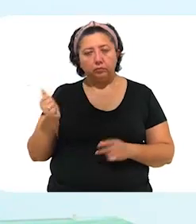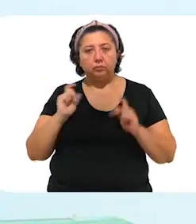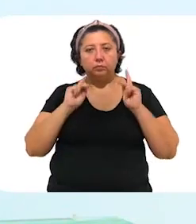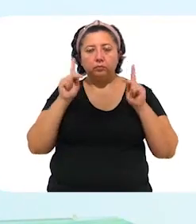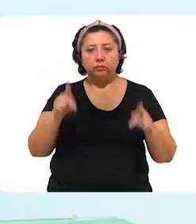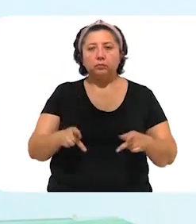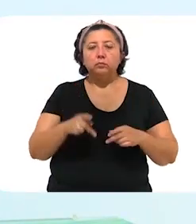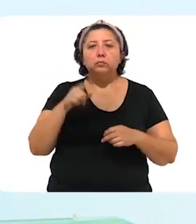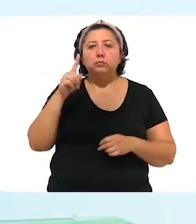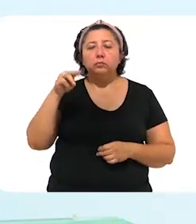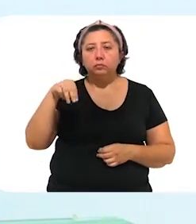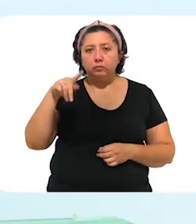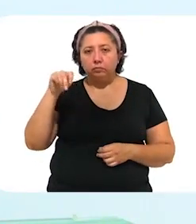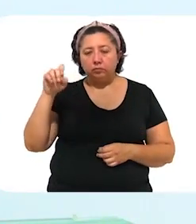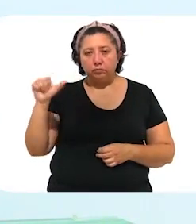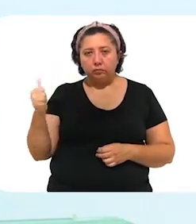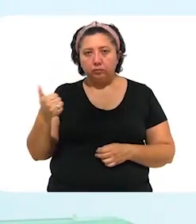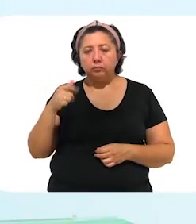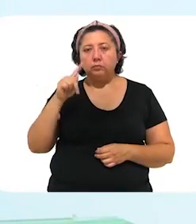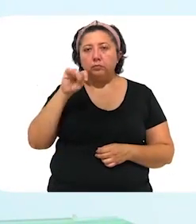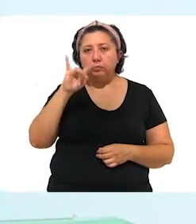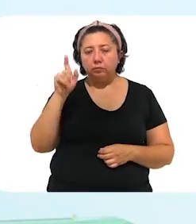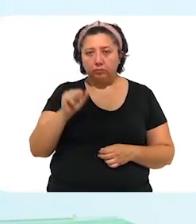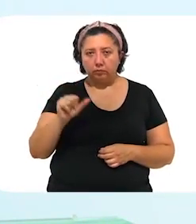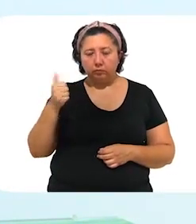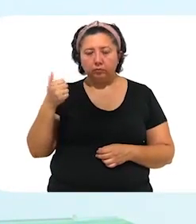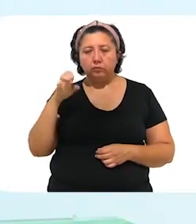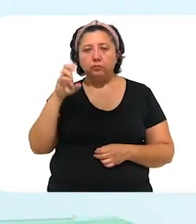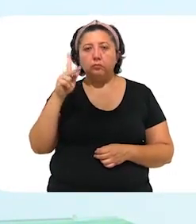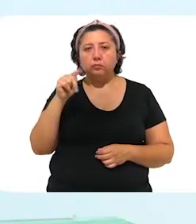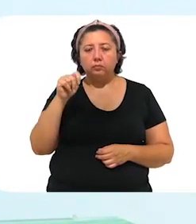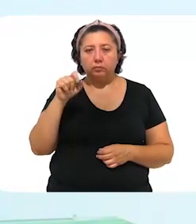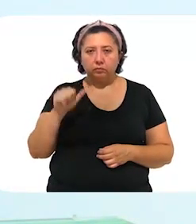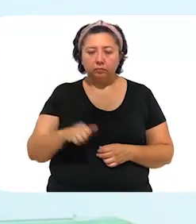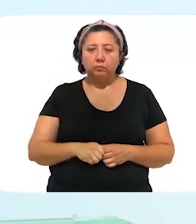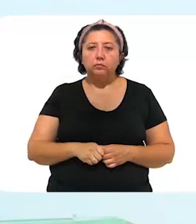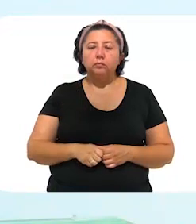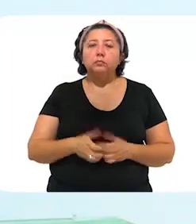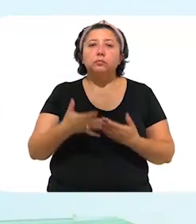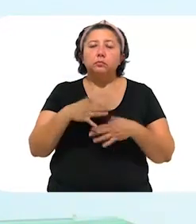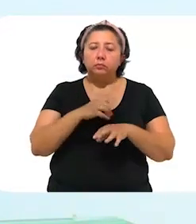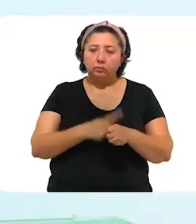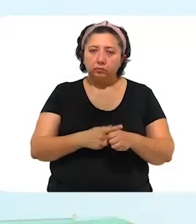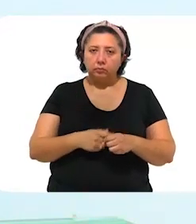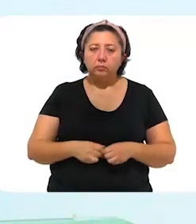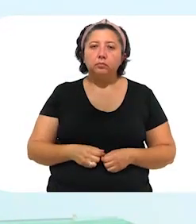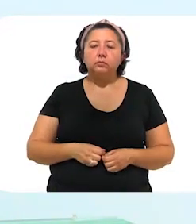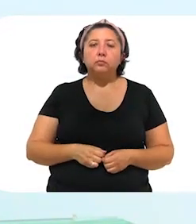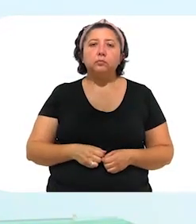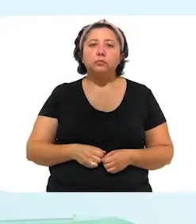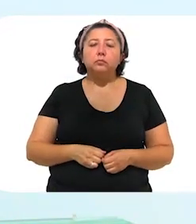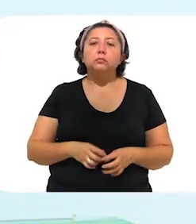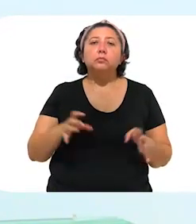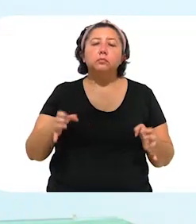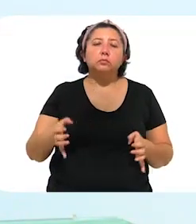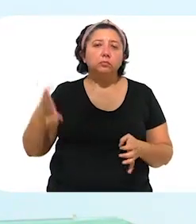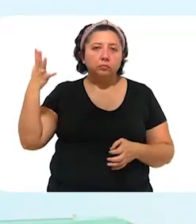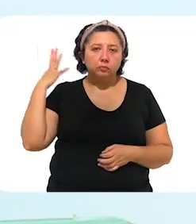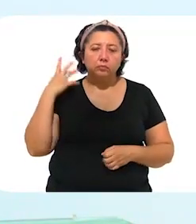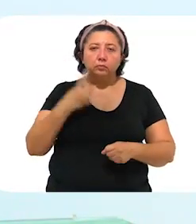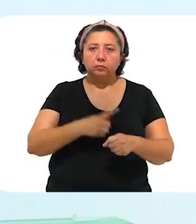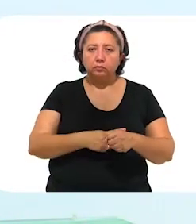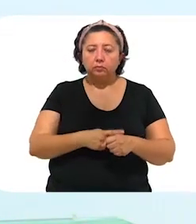Progreso, 1 en Motul, 1 en Tizimín y 1 en Espita. Entre sus principales enfermedades se